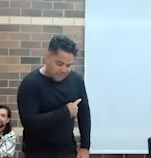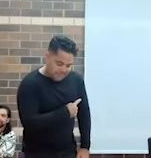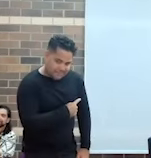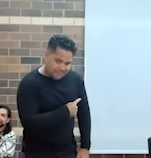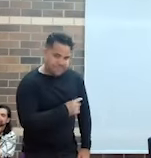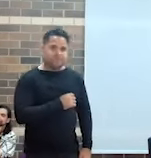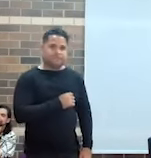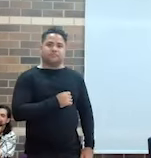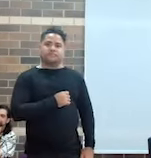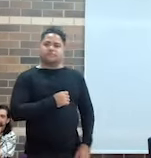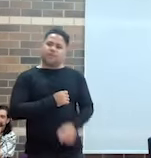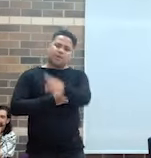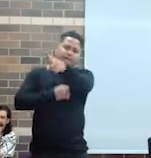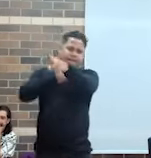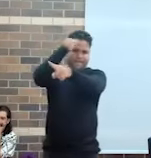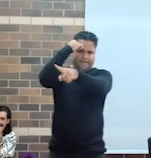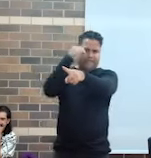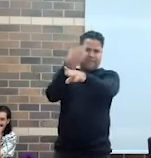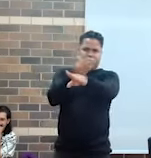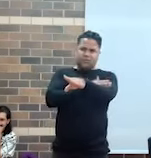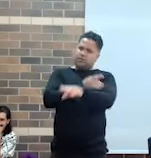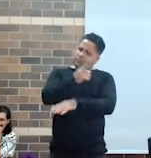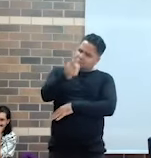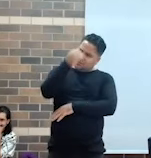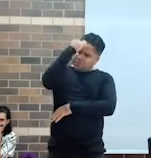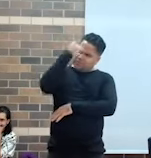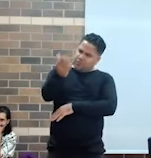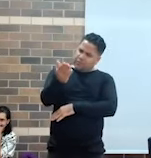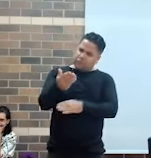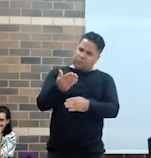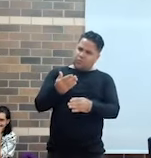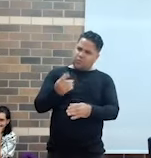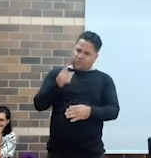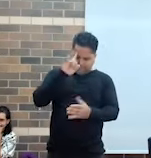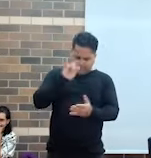Lo que dijo el profesor, sí, creo que lo dijiste tú, colega.